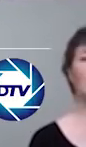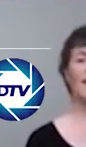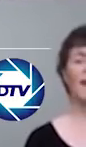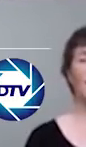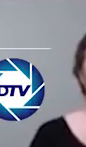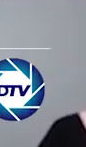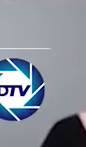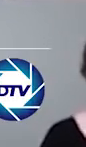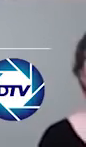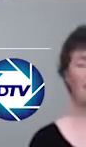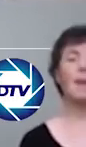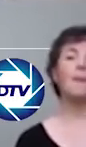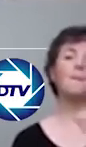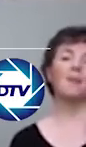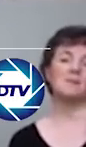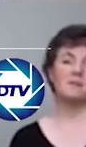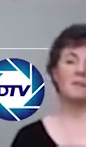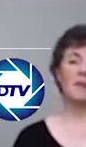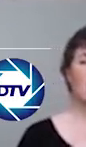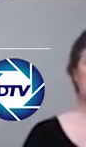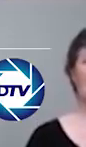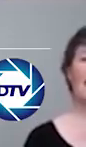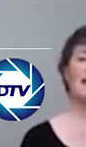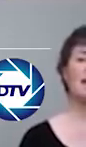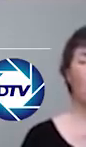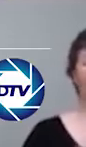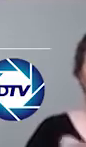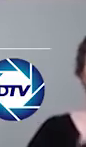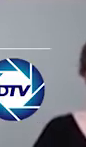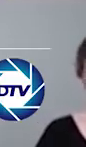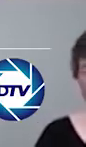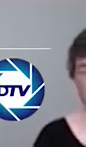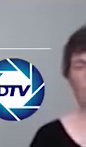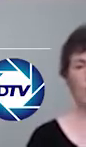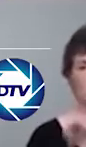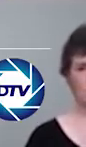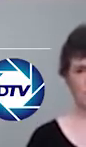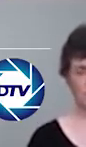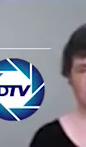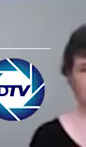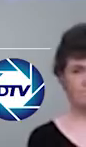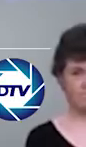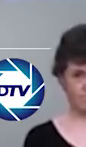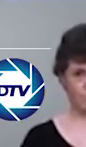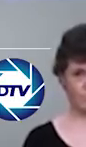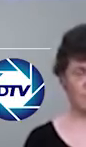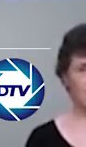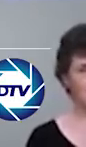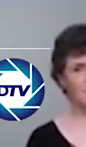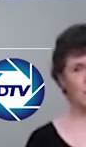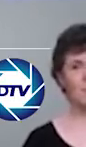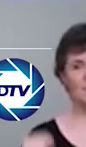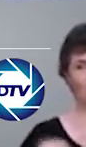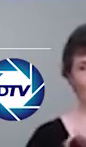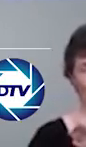el presidente leonel homólogo al presidente lo que en español el primer ministro boris johnson pues el ampliado haciendo una festa